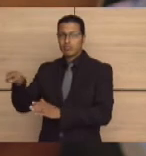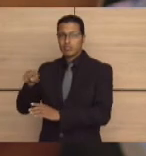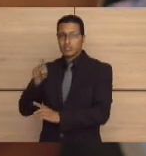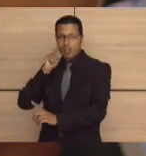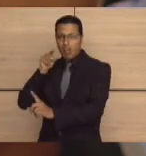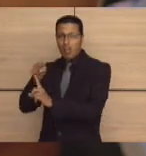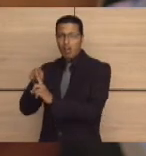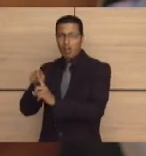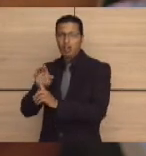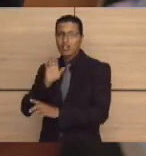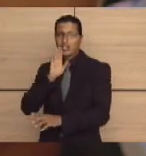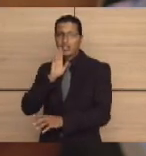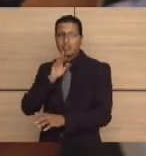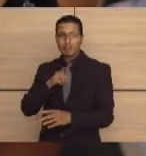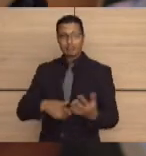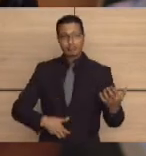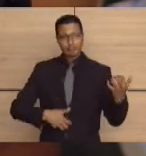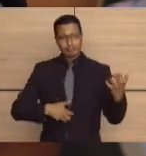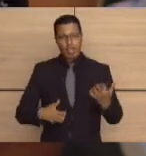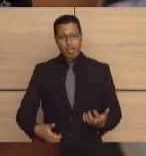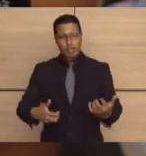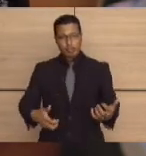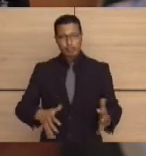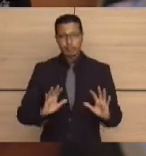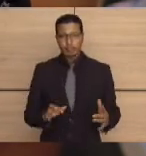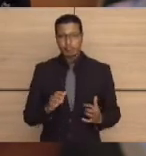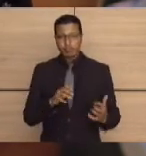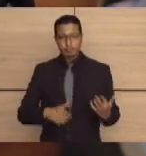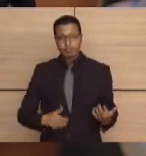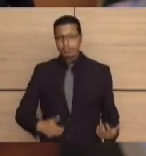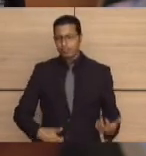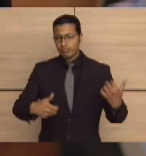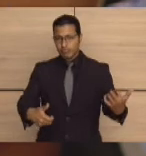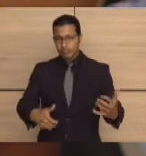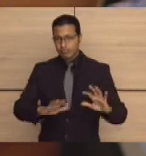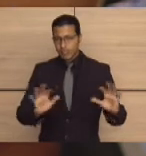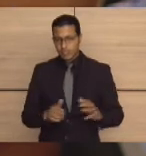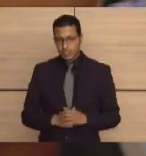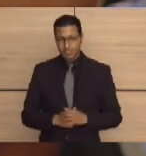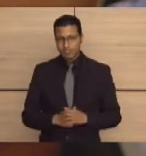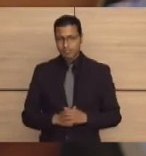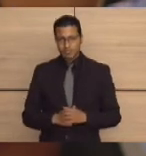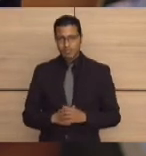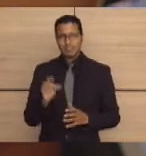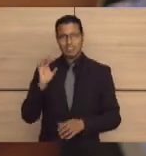la desmovilización de ejércitos, ¿no? Y bueno, si cada